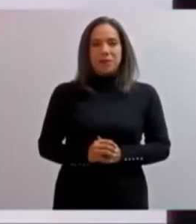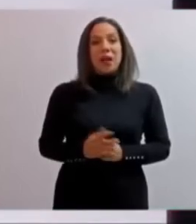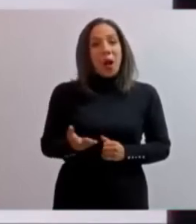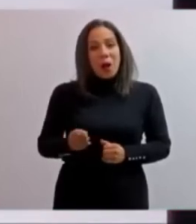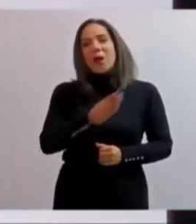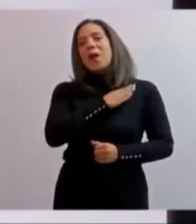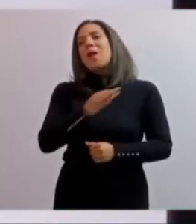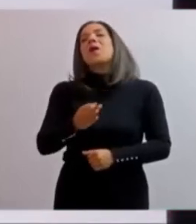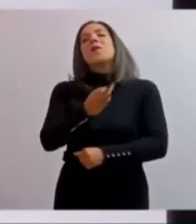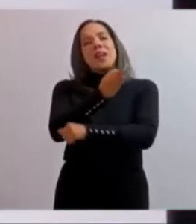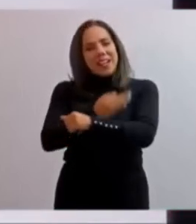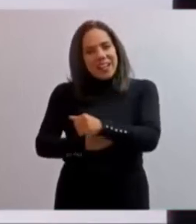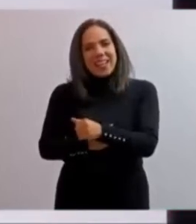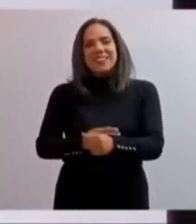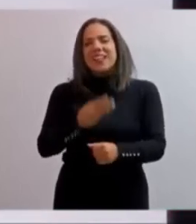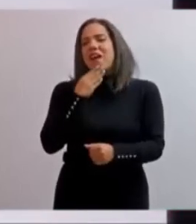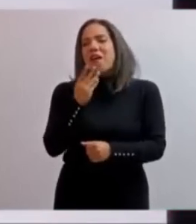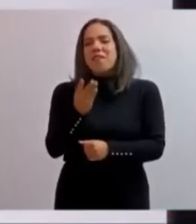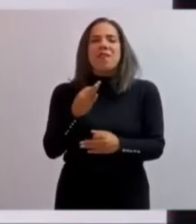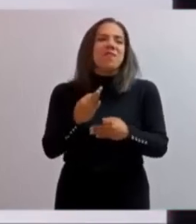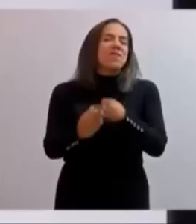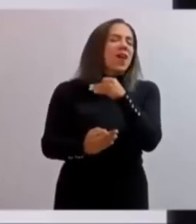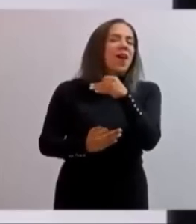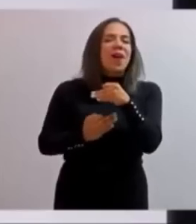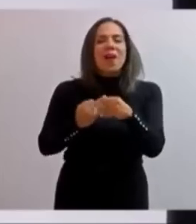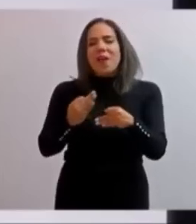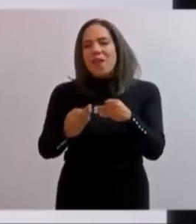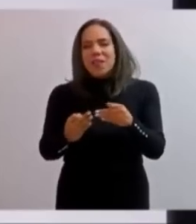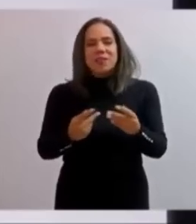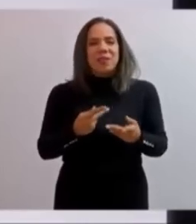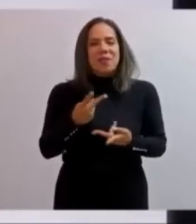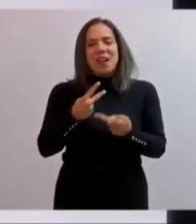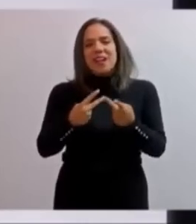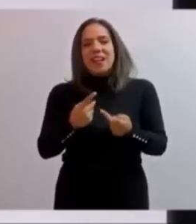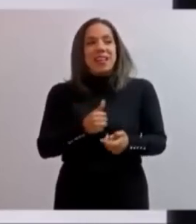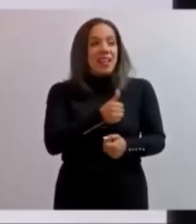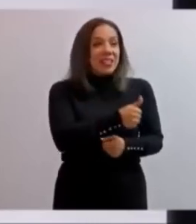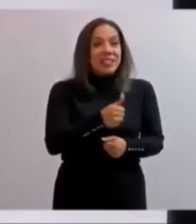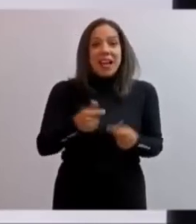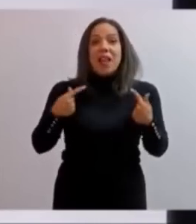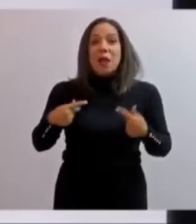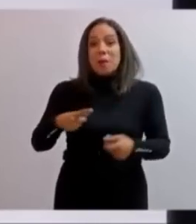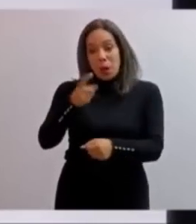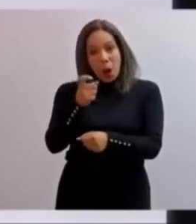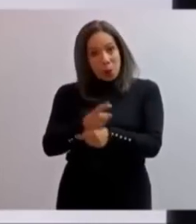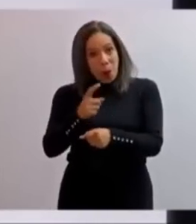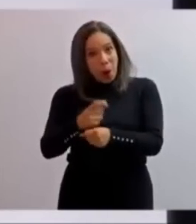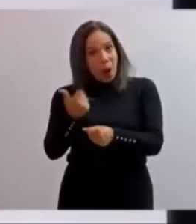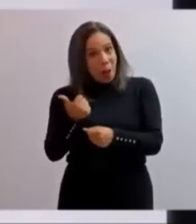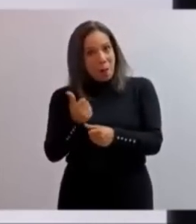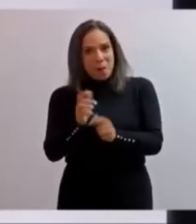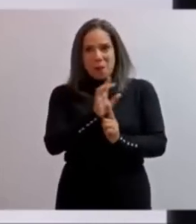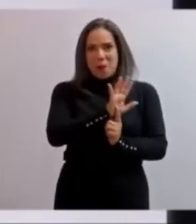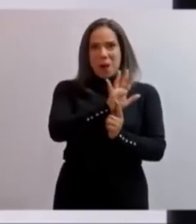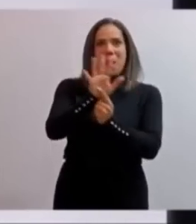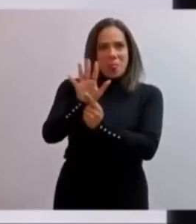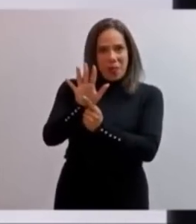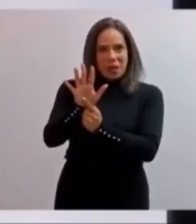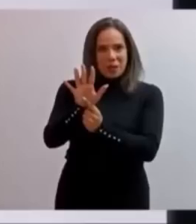Buenas tardes, bienvenidas y bienvenidos a la primera transmisión de las jornadas de diálogo,